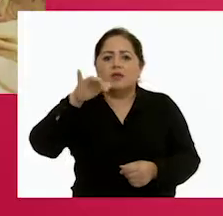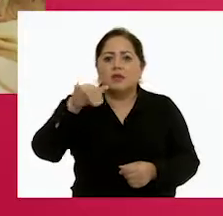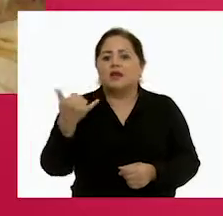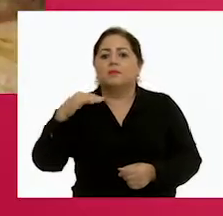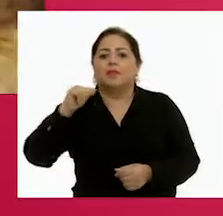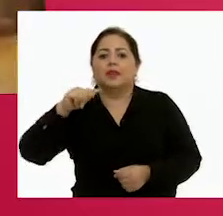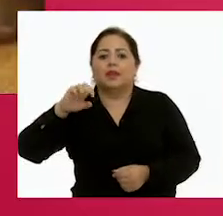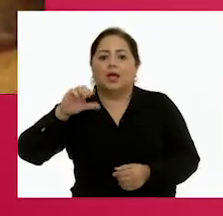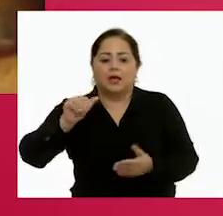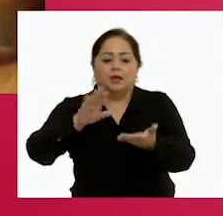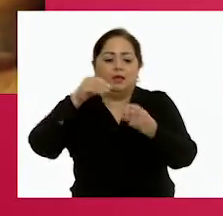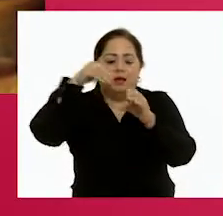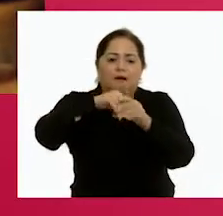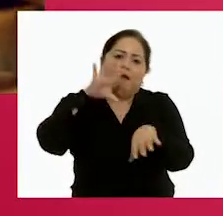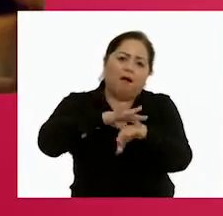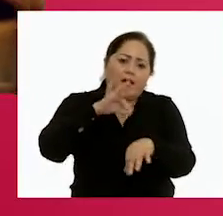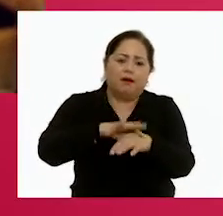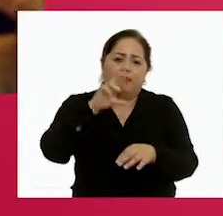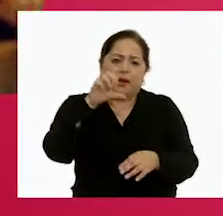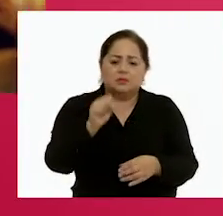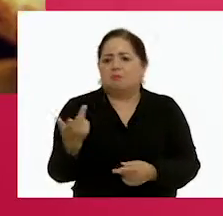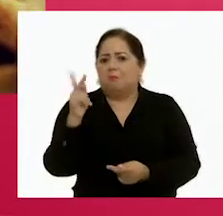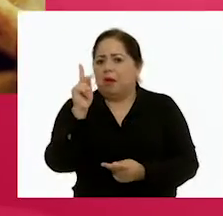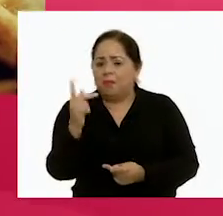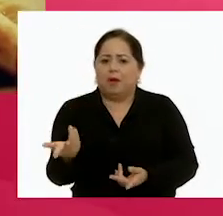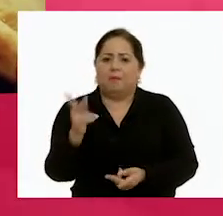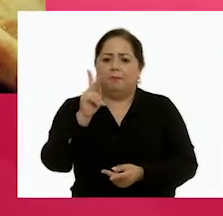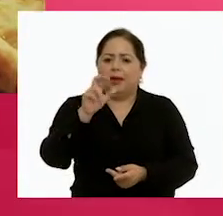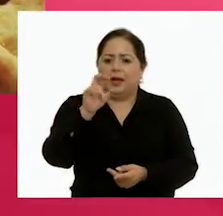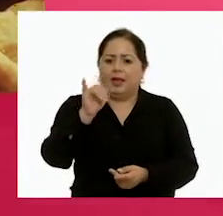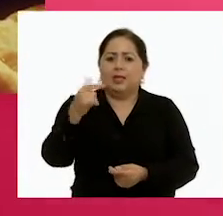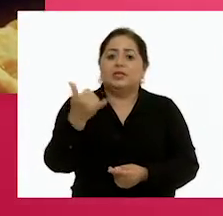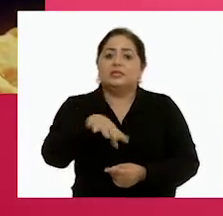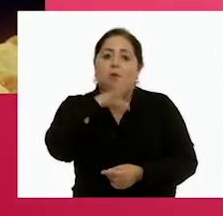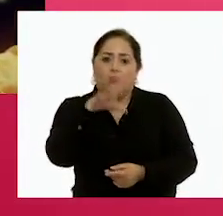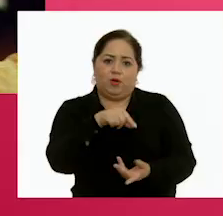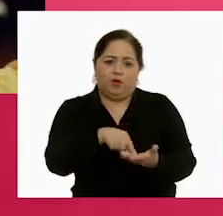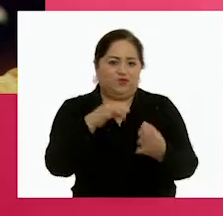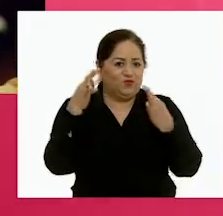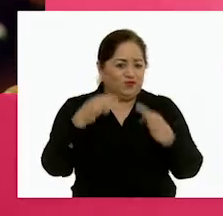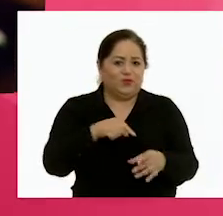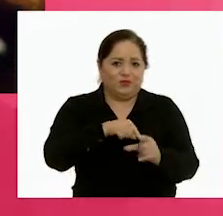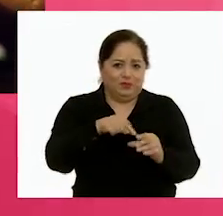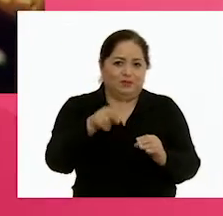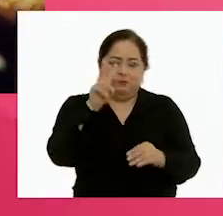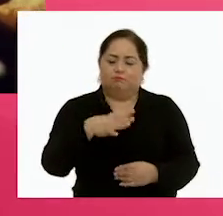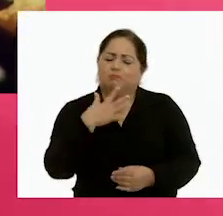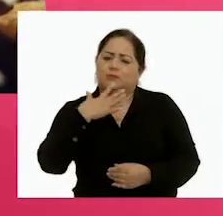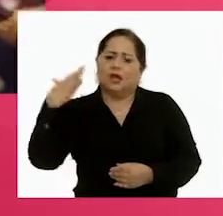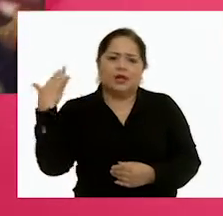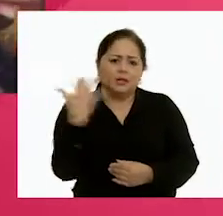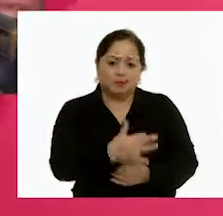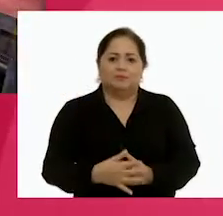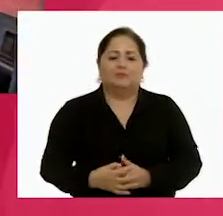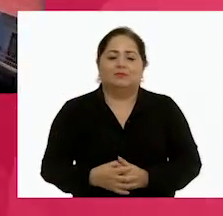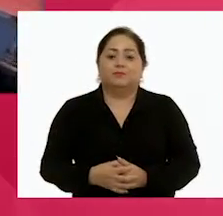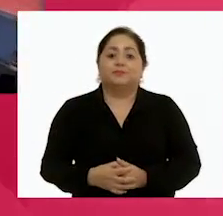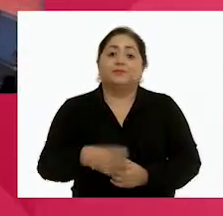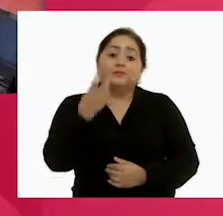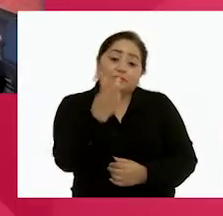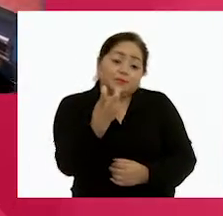manteca, rellena de carne de res, papa, perejil y cebolla. Una verdadera delicia.